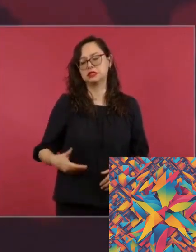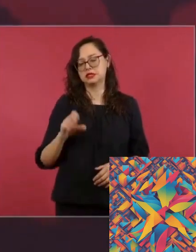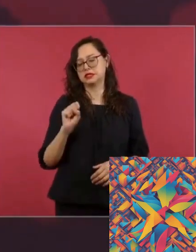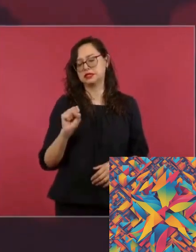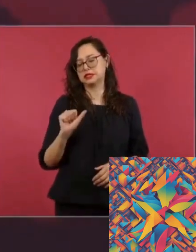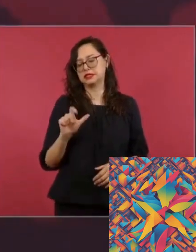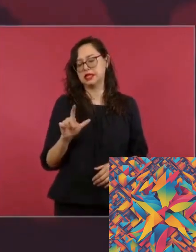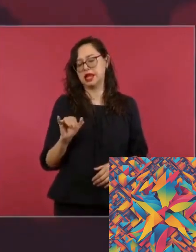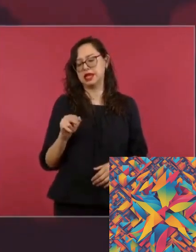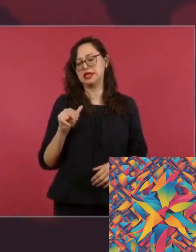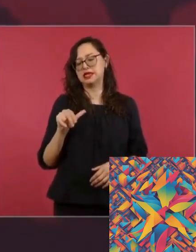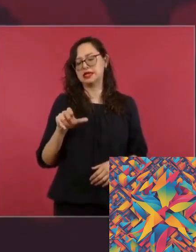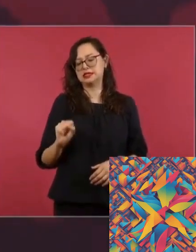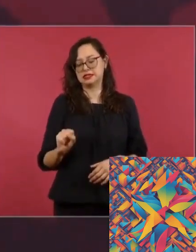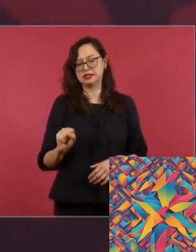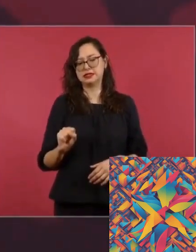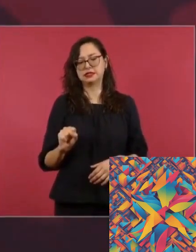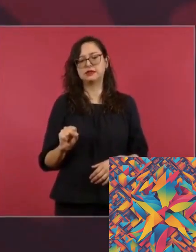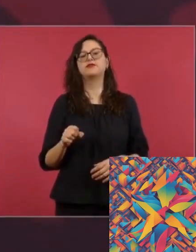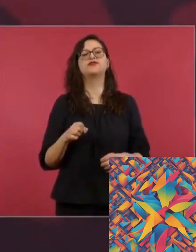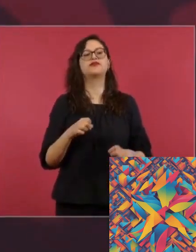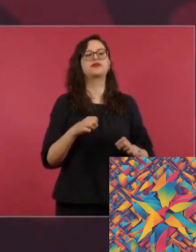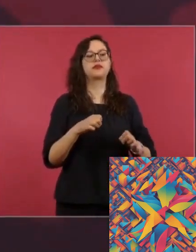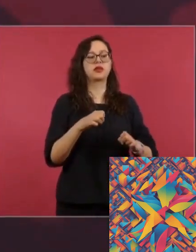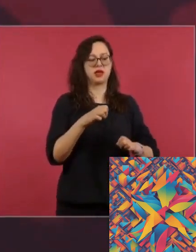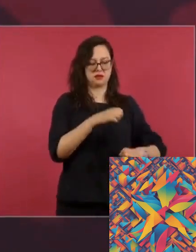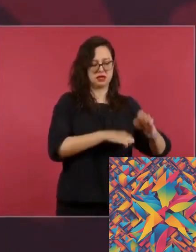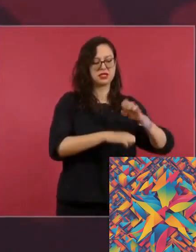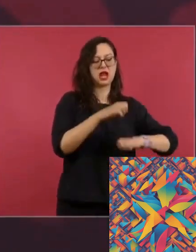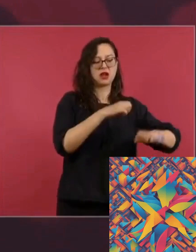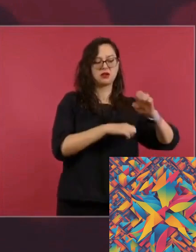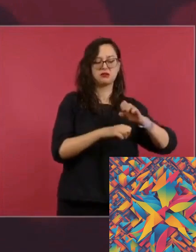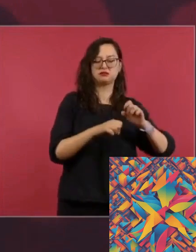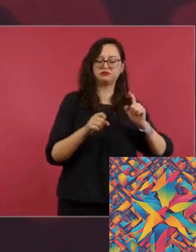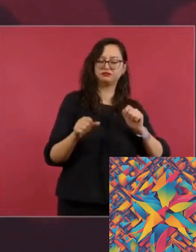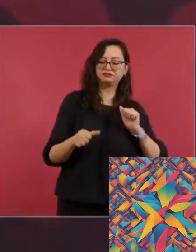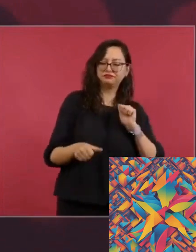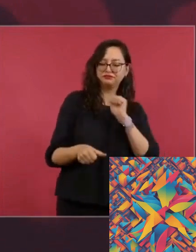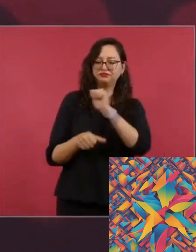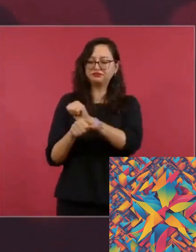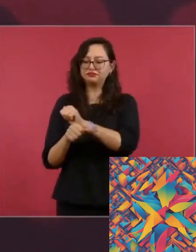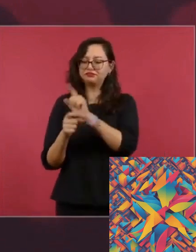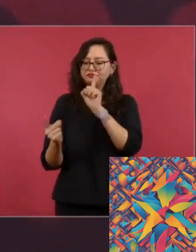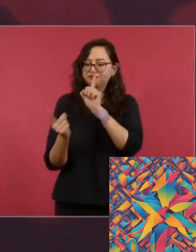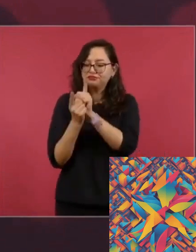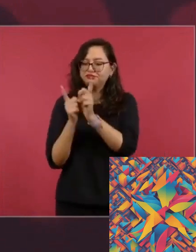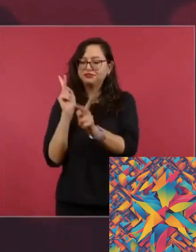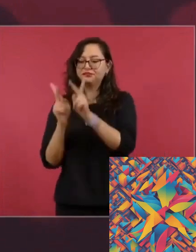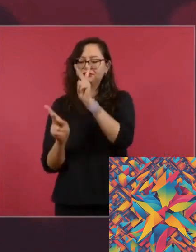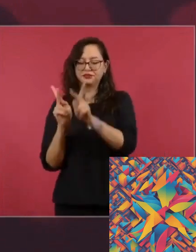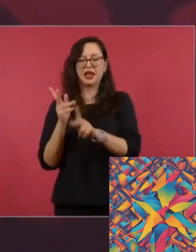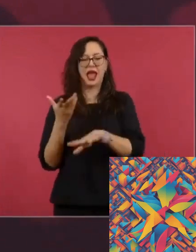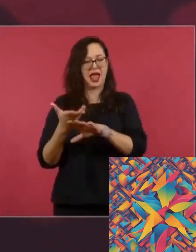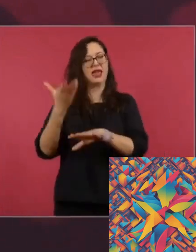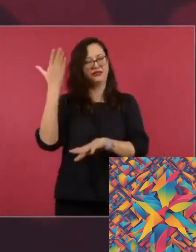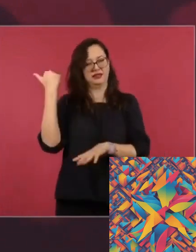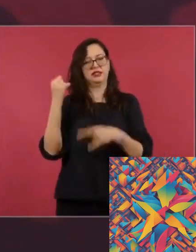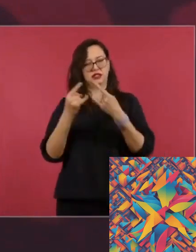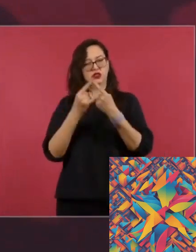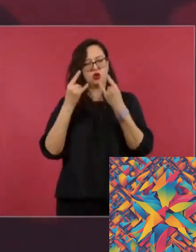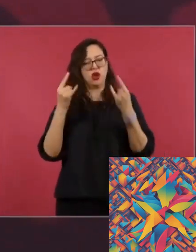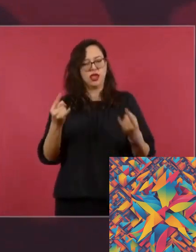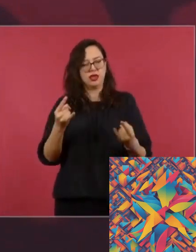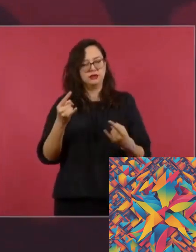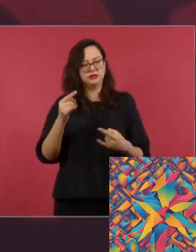el ambiente seguro de la ciudad, sino que también subraya el potencial de Yucatán como un destino atractivo para el turismo, la inversión y la vida